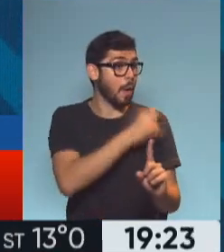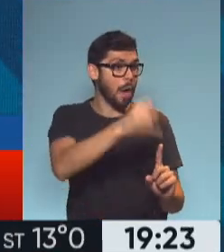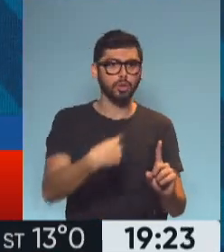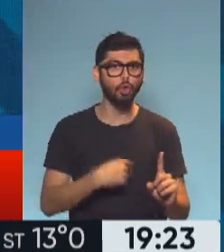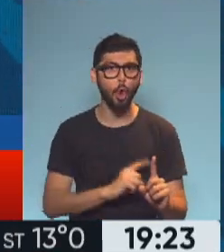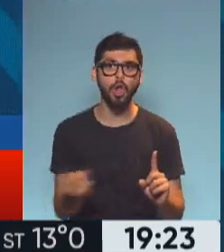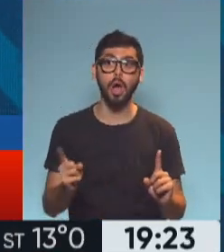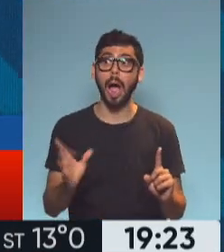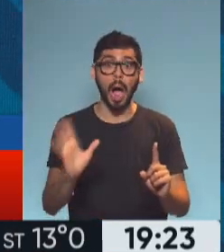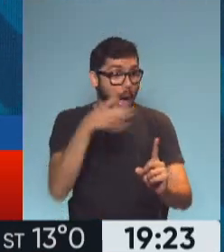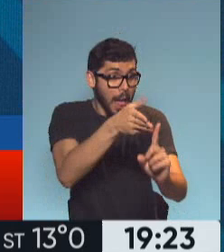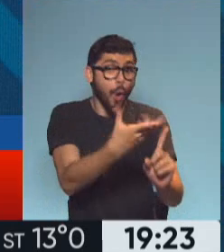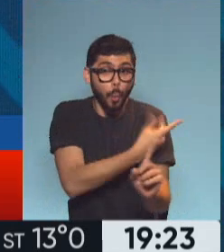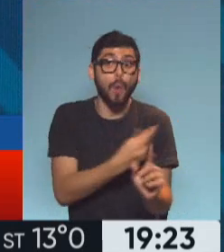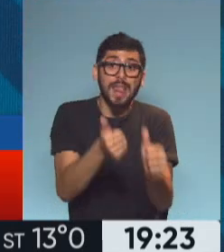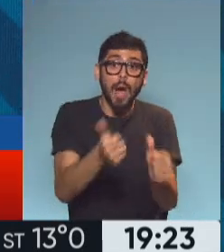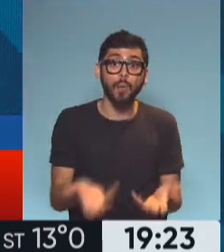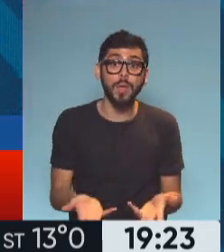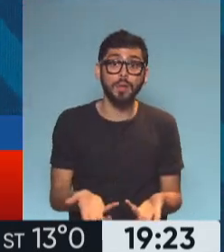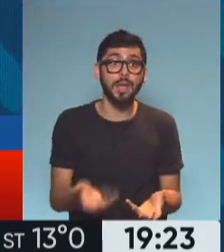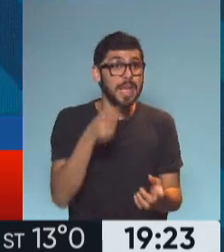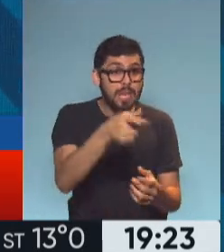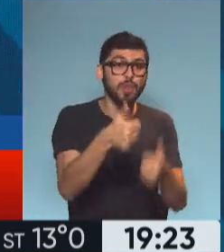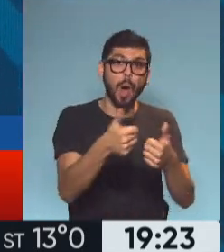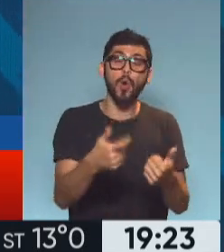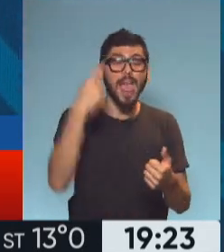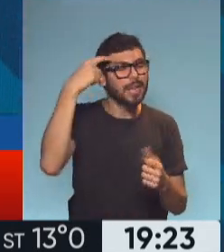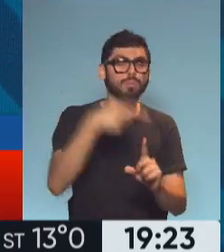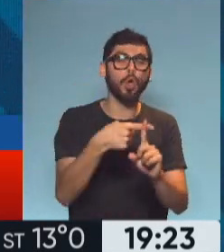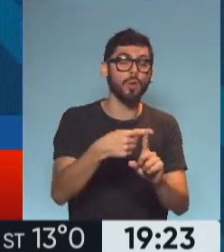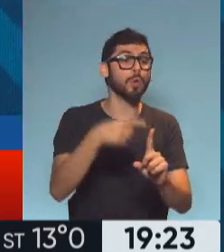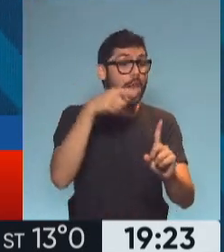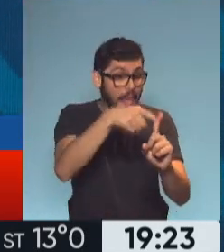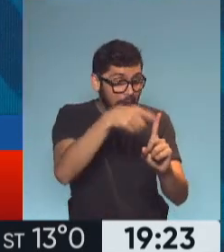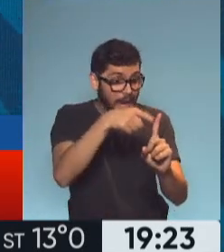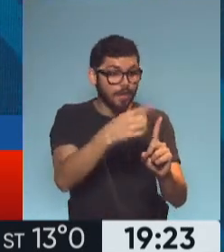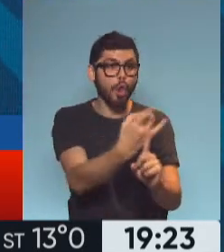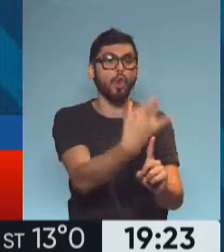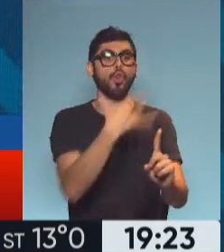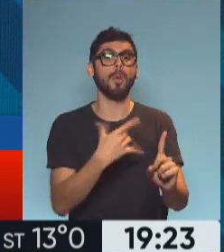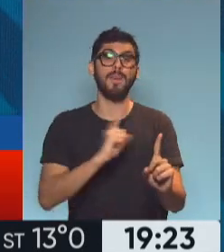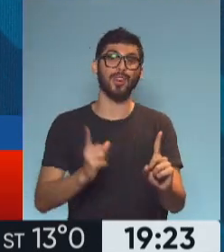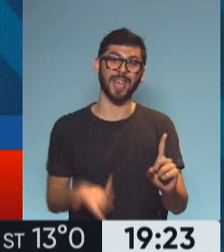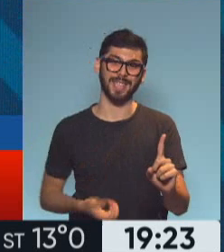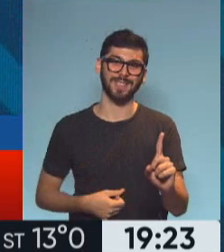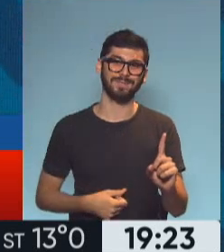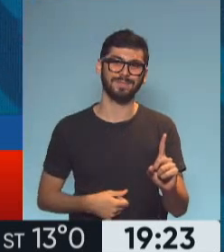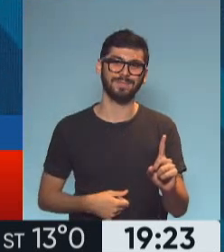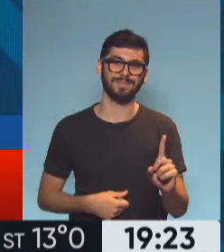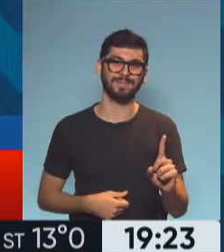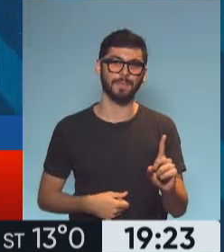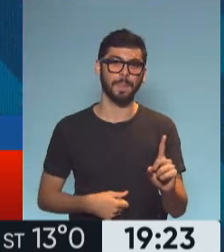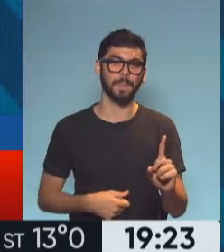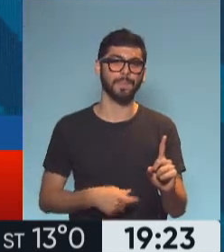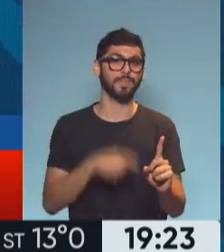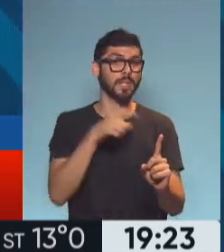es buenísimo que se vacune fulano eso lo que uno tiene que pensar por qué porque fulano no me va a contagiar a mí no se va a poner